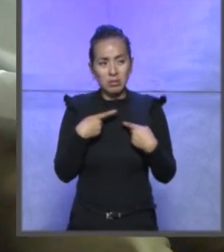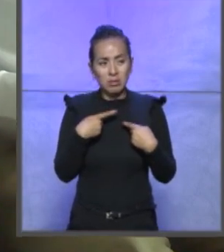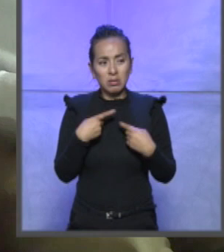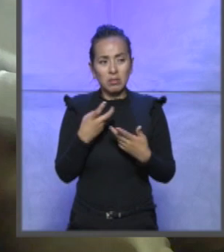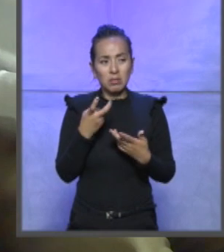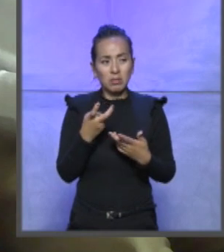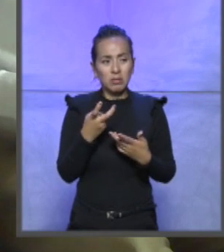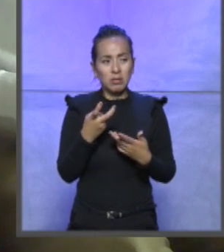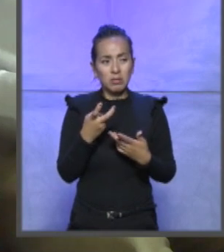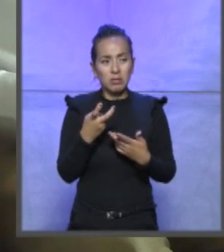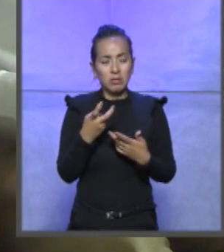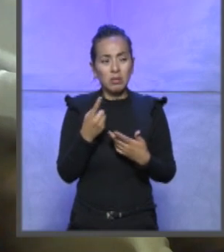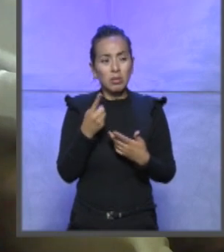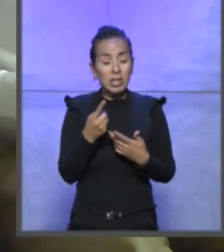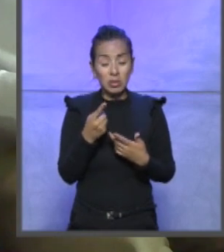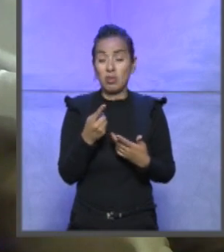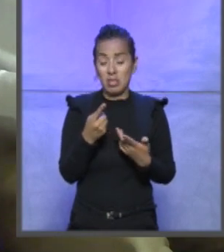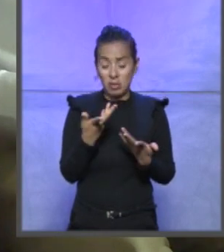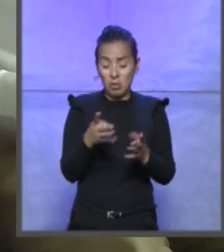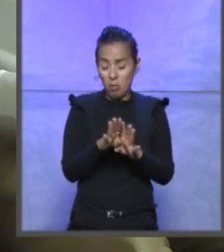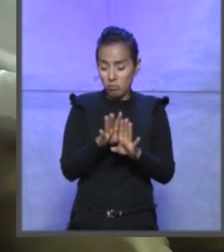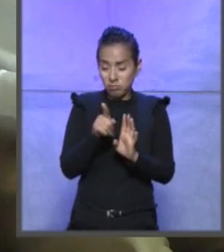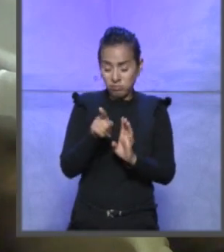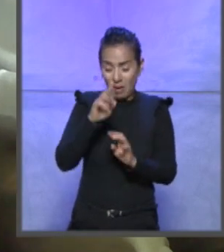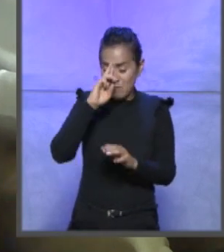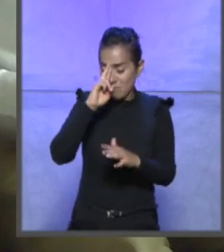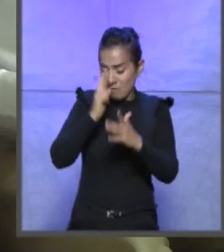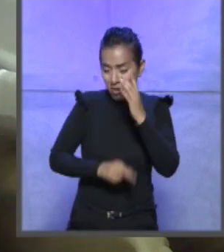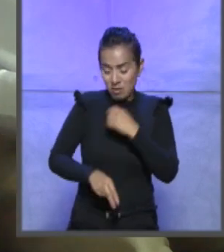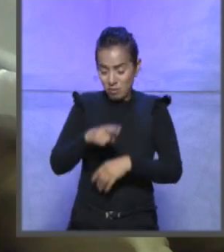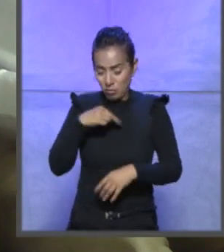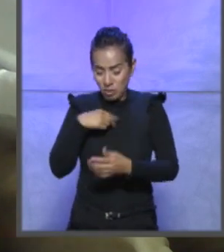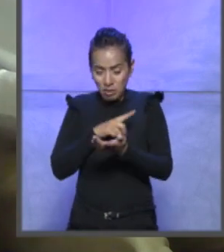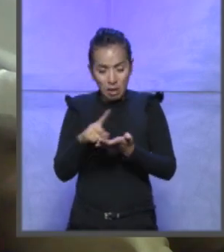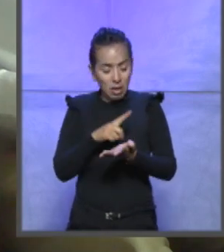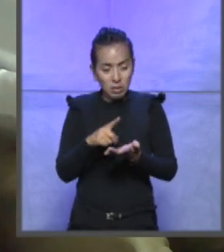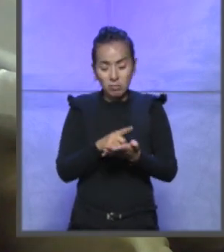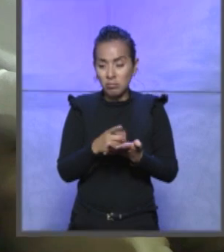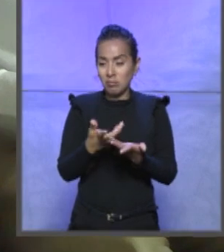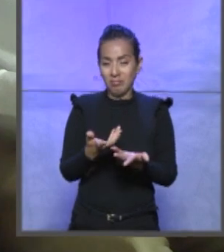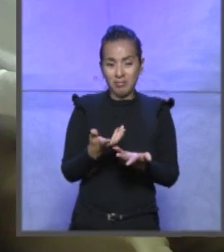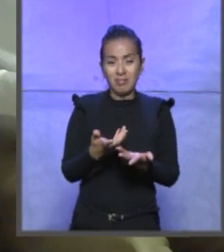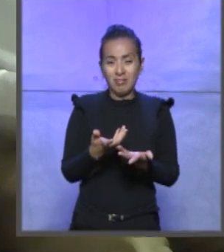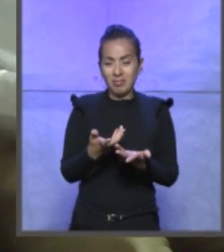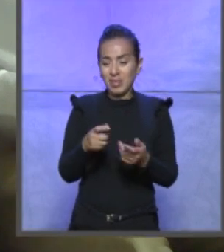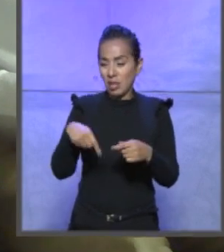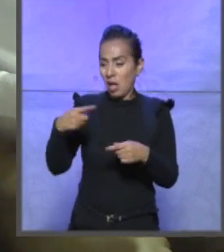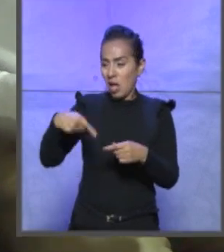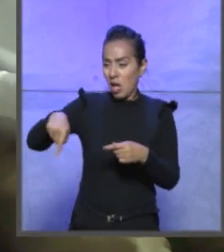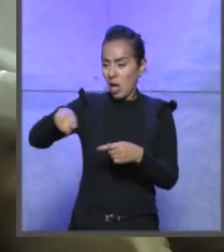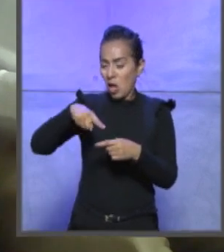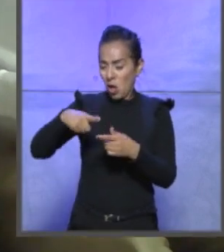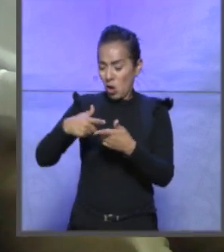recalco que esto es una vulnerabilidad de nuestros derechos, los cuales muchas veces recaen a